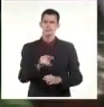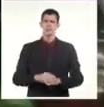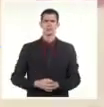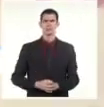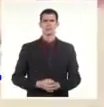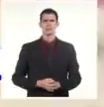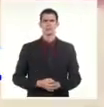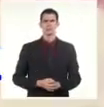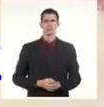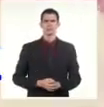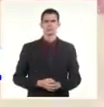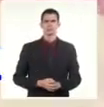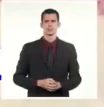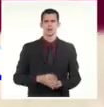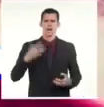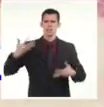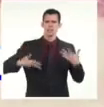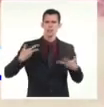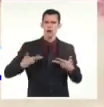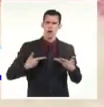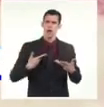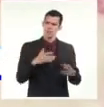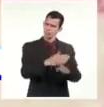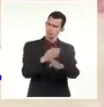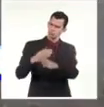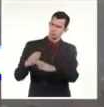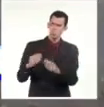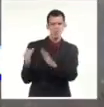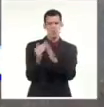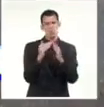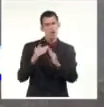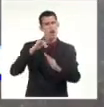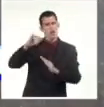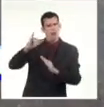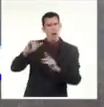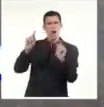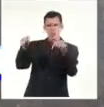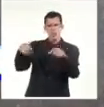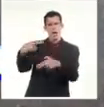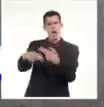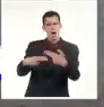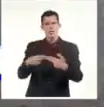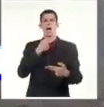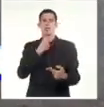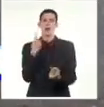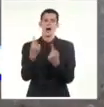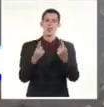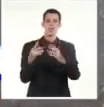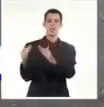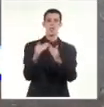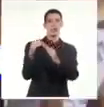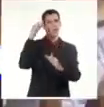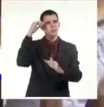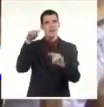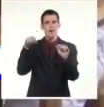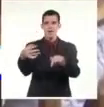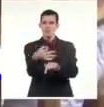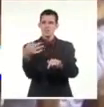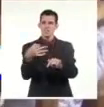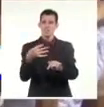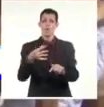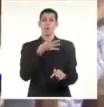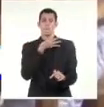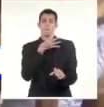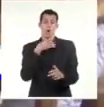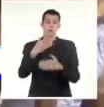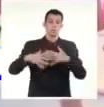estado desarrollando, sobre todo en las comunidades y dentro de estas, en las comunidades en situaciones de vulnerabilidad, las zonas del